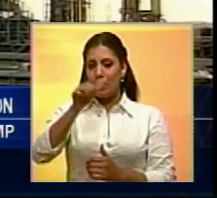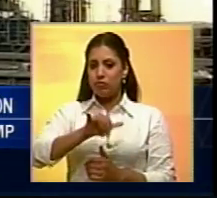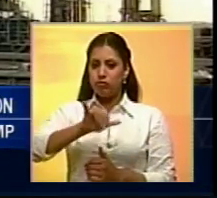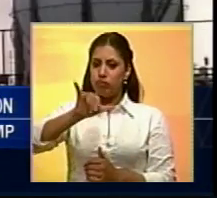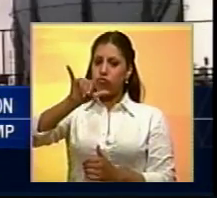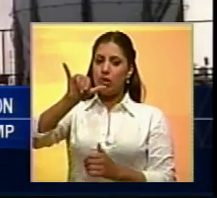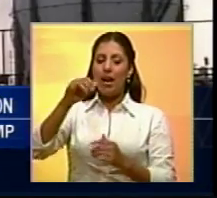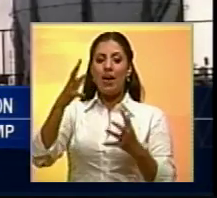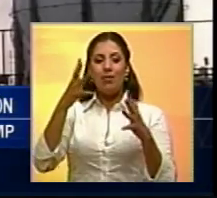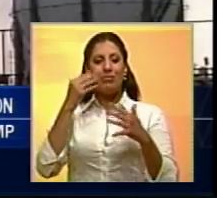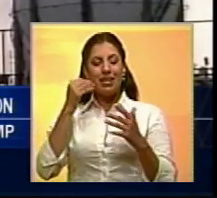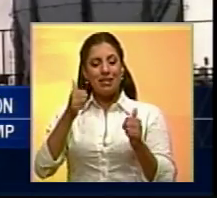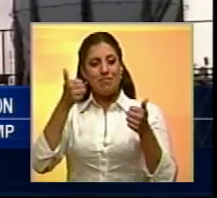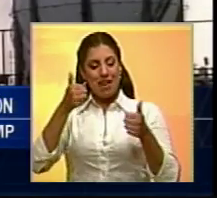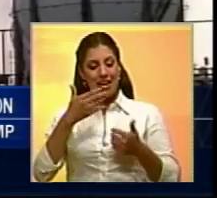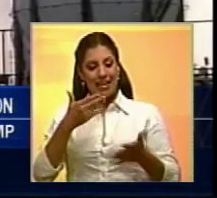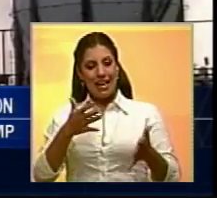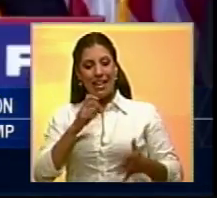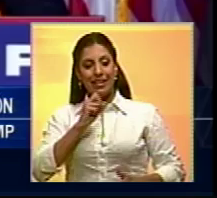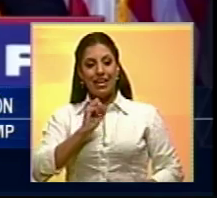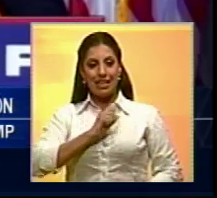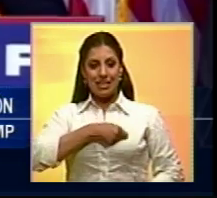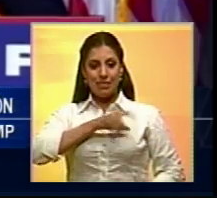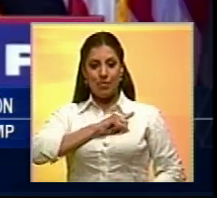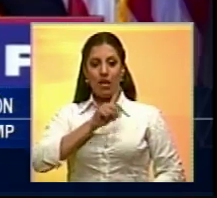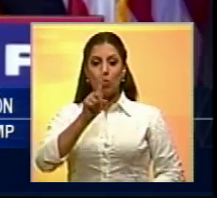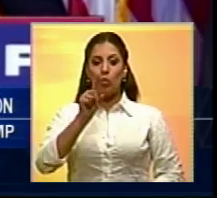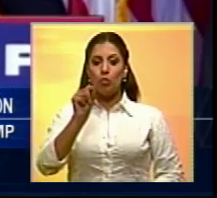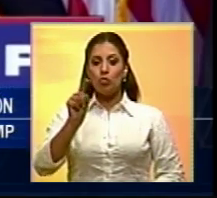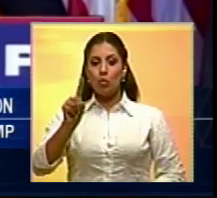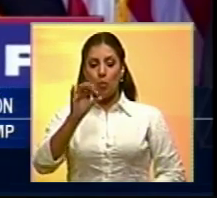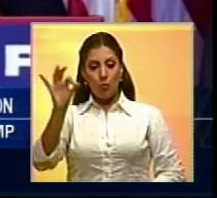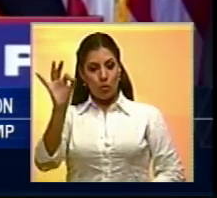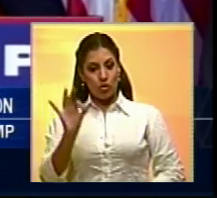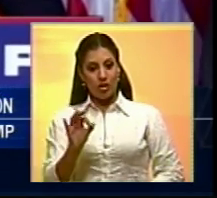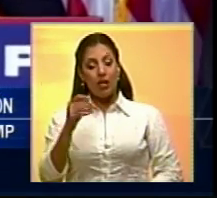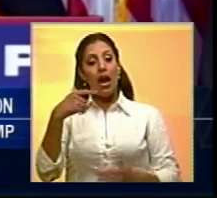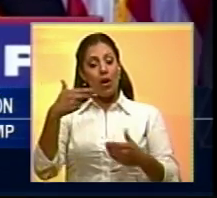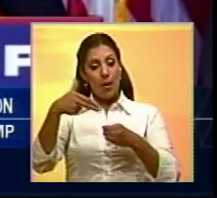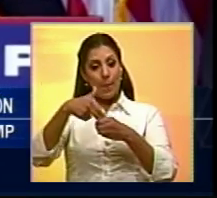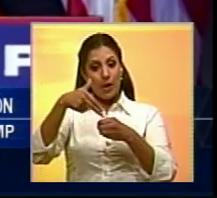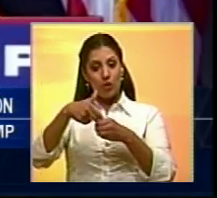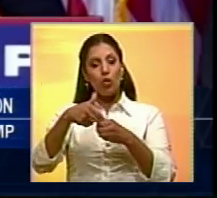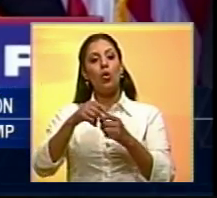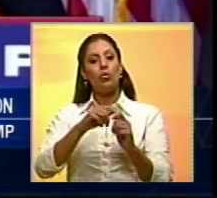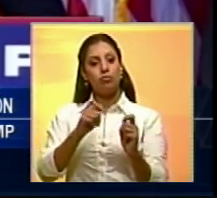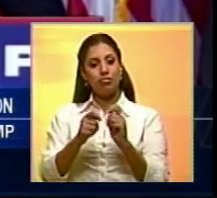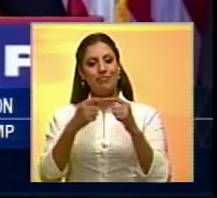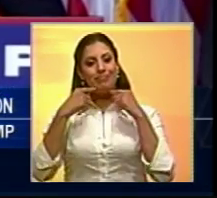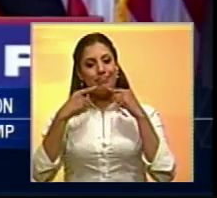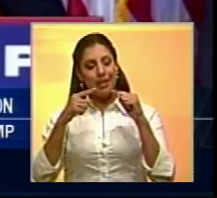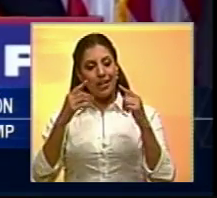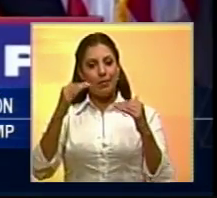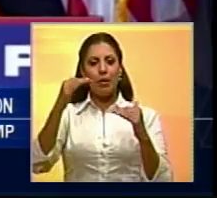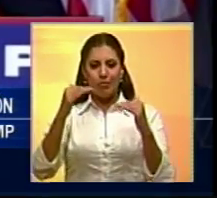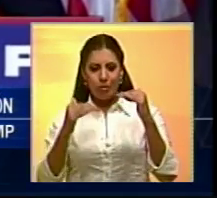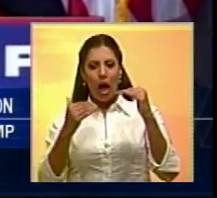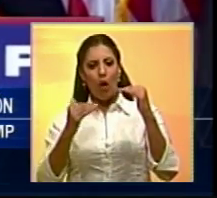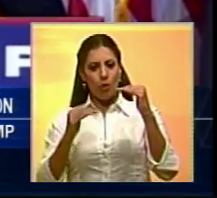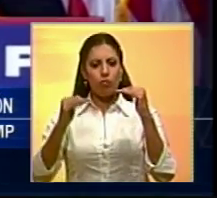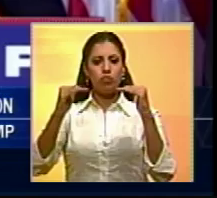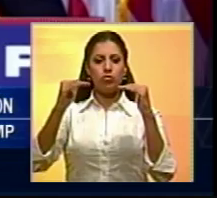la experimentó la bolsa española con 1.1%. El precio del crudo también revirtió pérdidas y logró